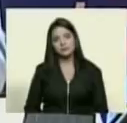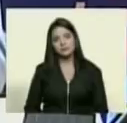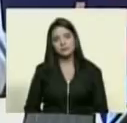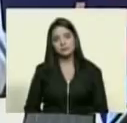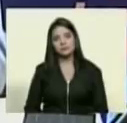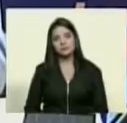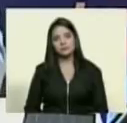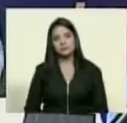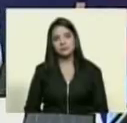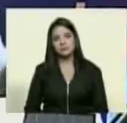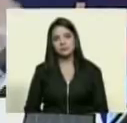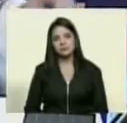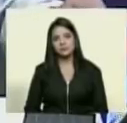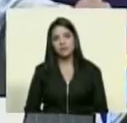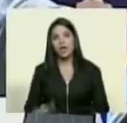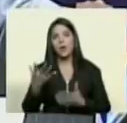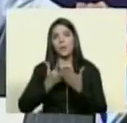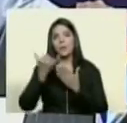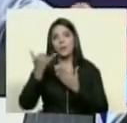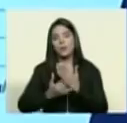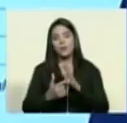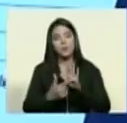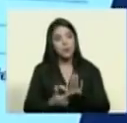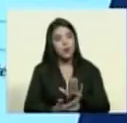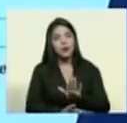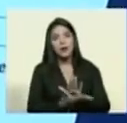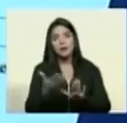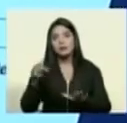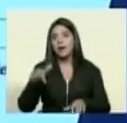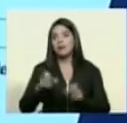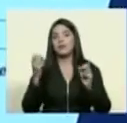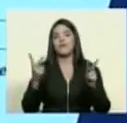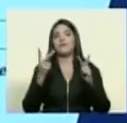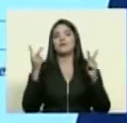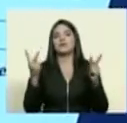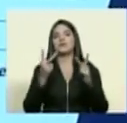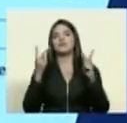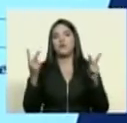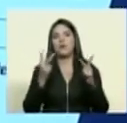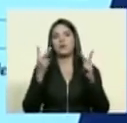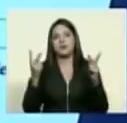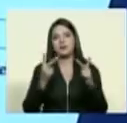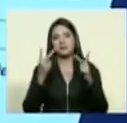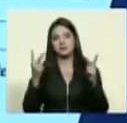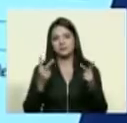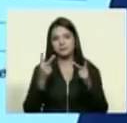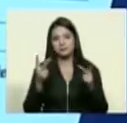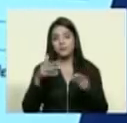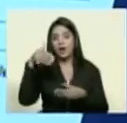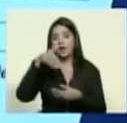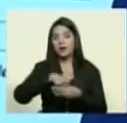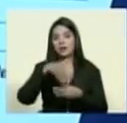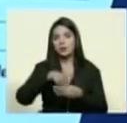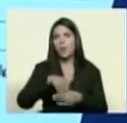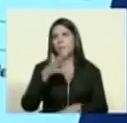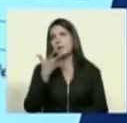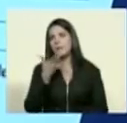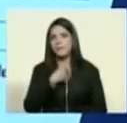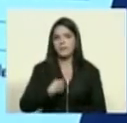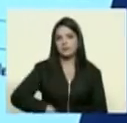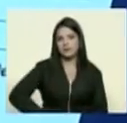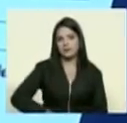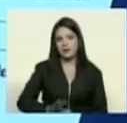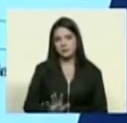traspola, proyecta esta victoria a una elección, ponga usted elección